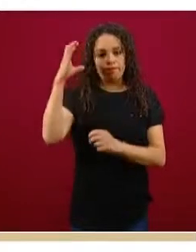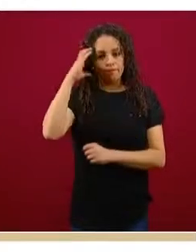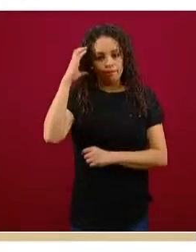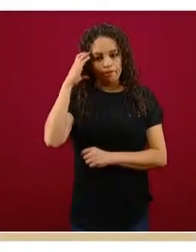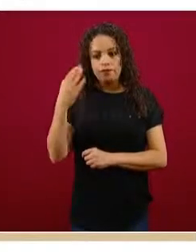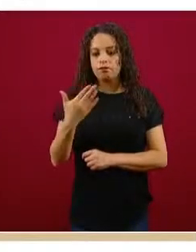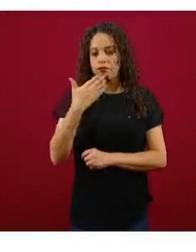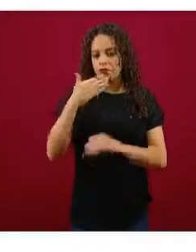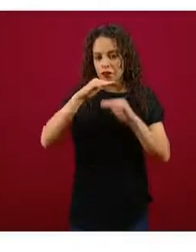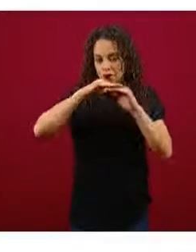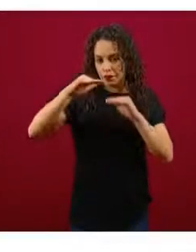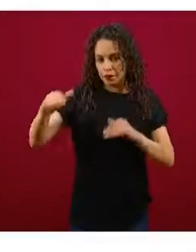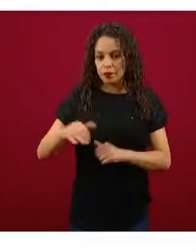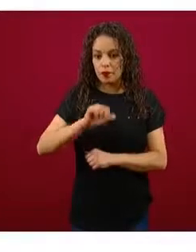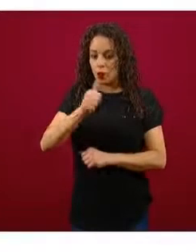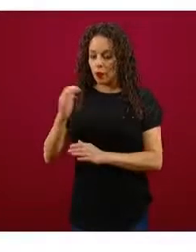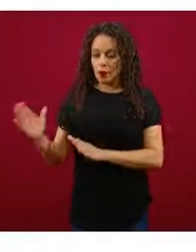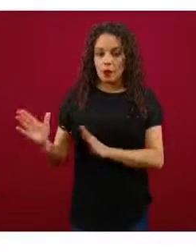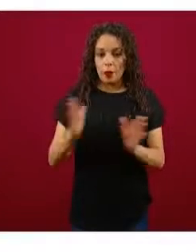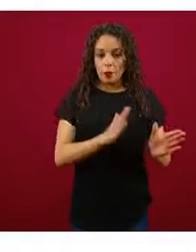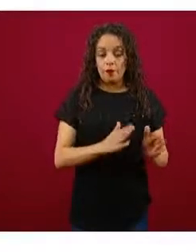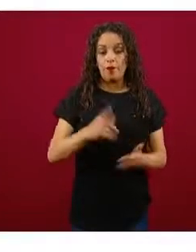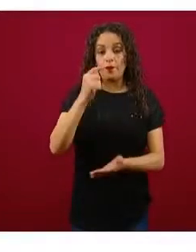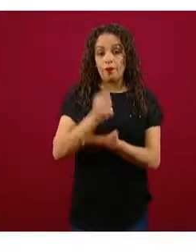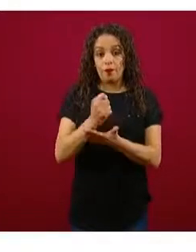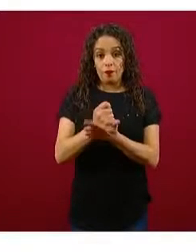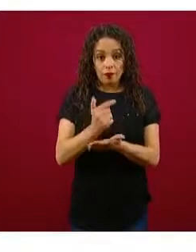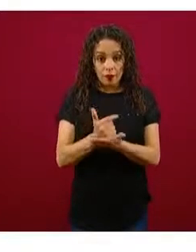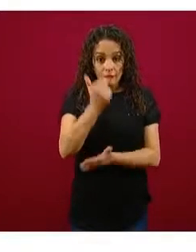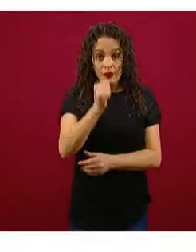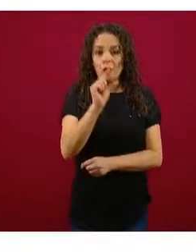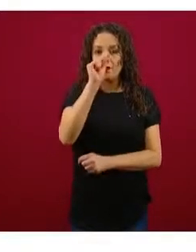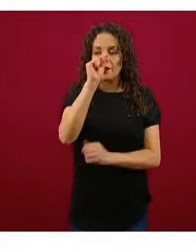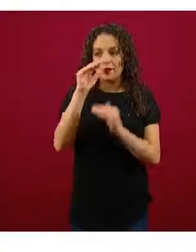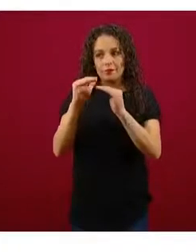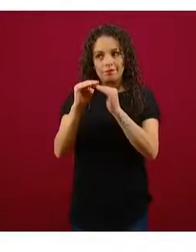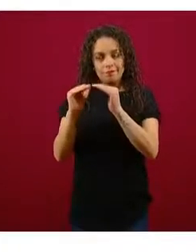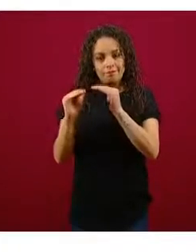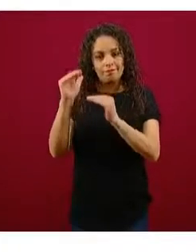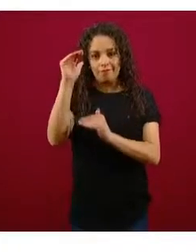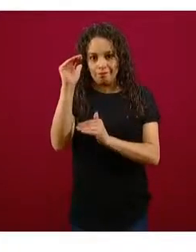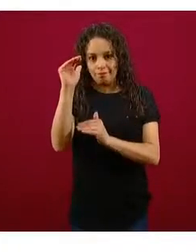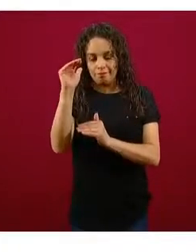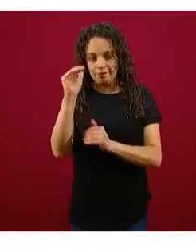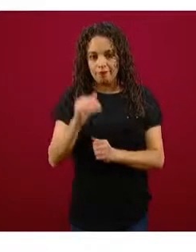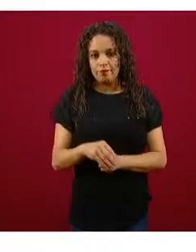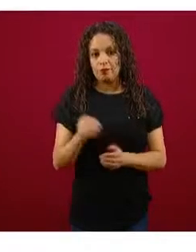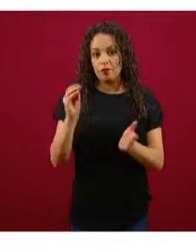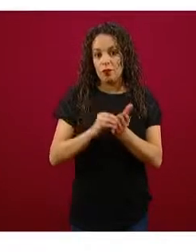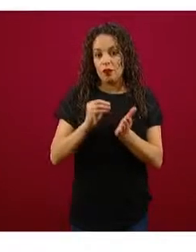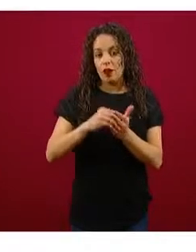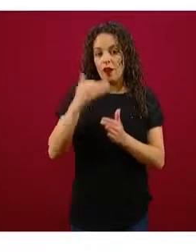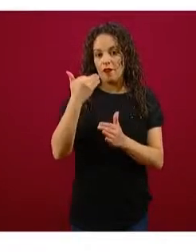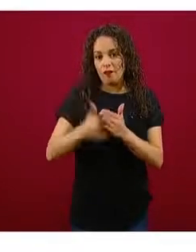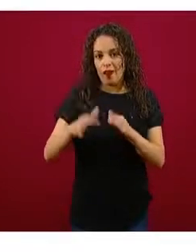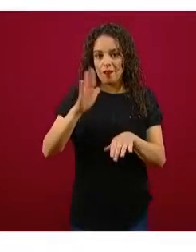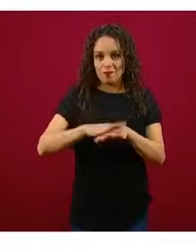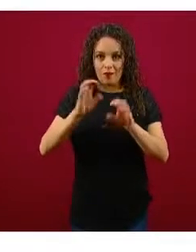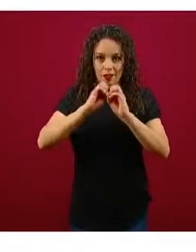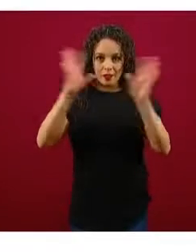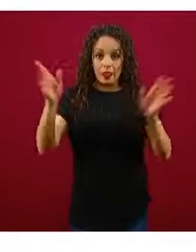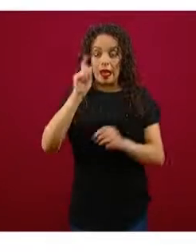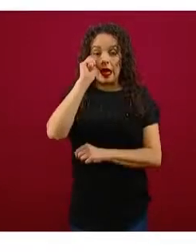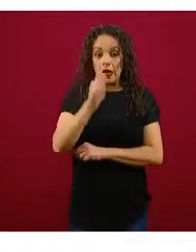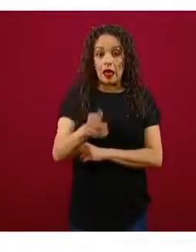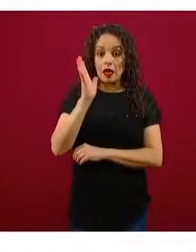siguiente. Y en terapia intensiva rebasó un poco la predicción, todavía no está claro un patrón de descenso. Aquí está